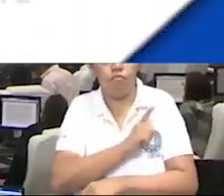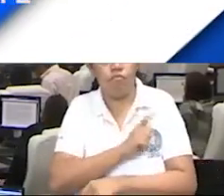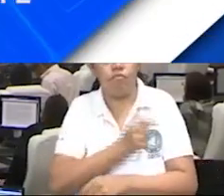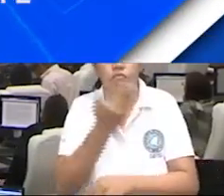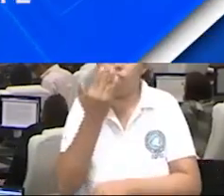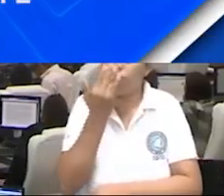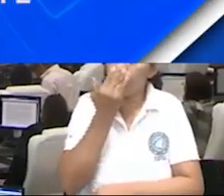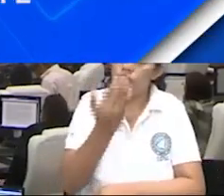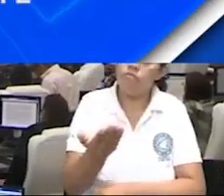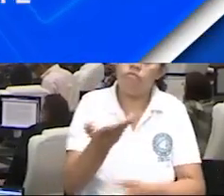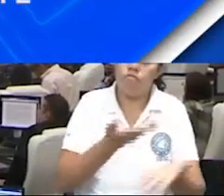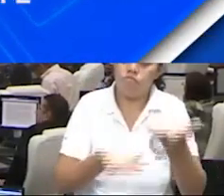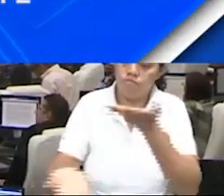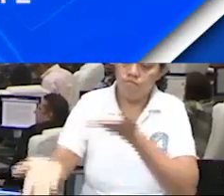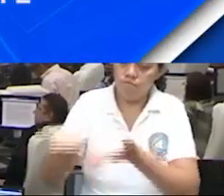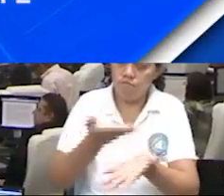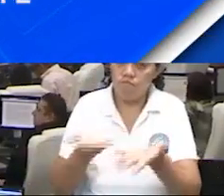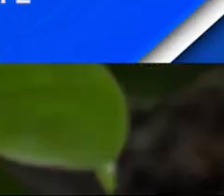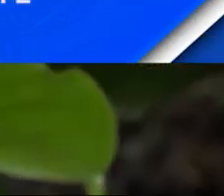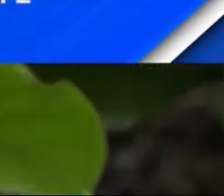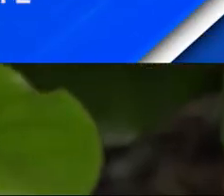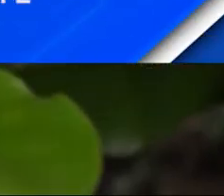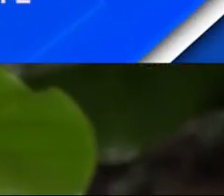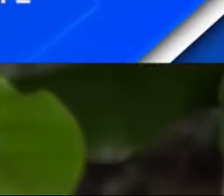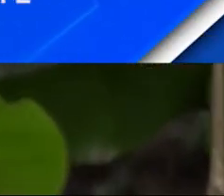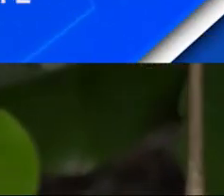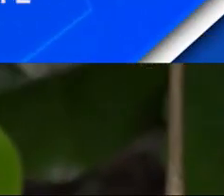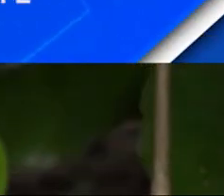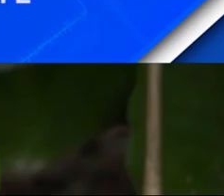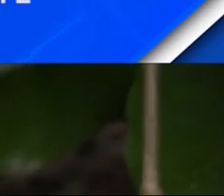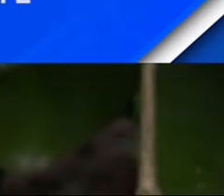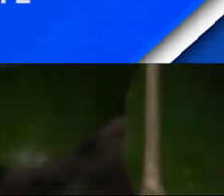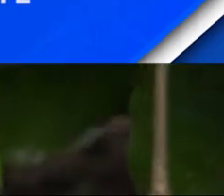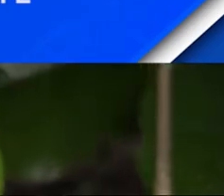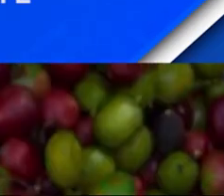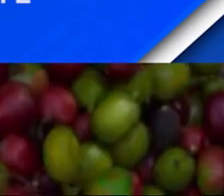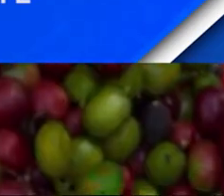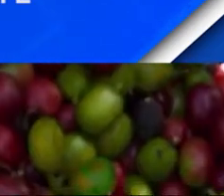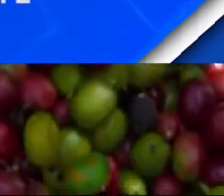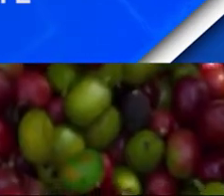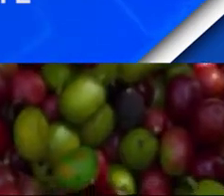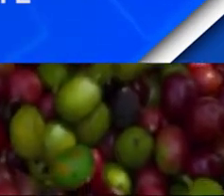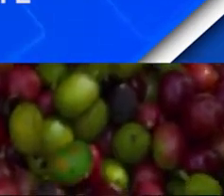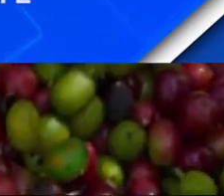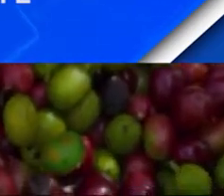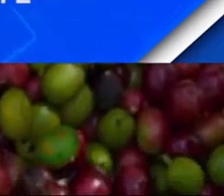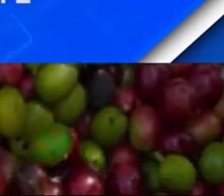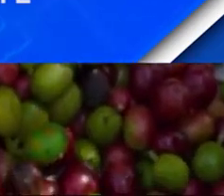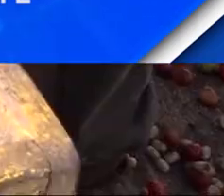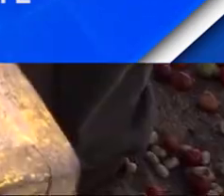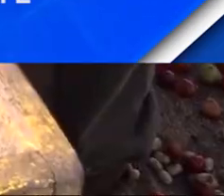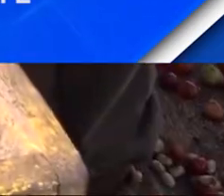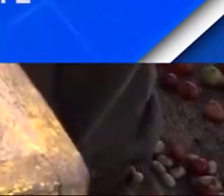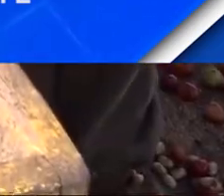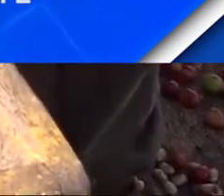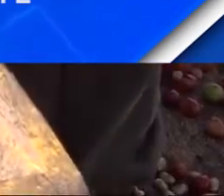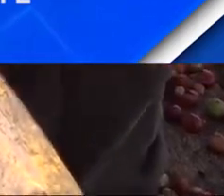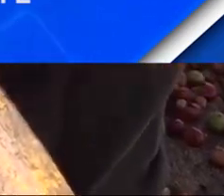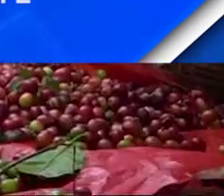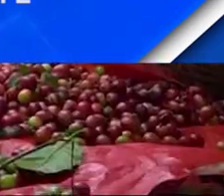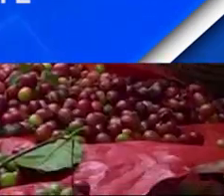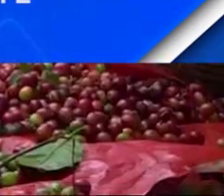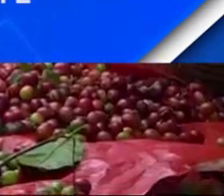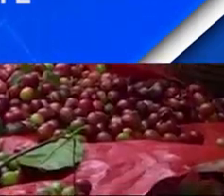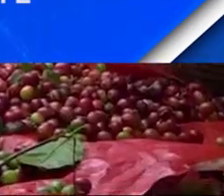Diputados de la Asamblea Nacional ratificaron el Acuerdo Internacional del Café 2022, que persigue el desarrollo de